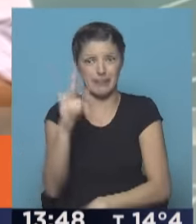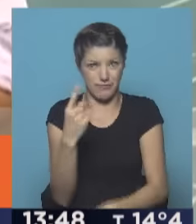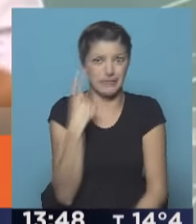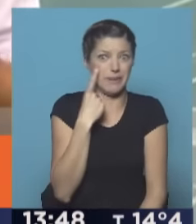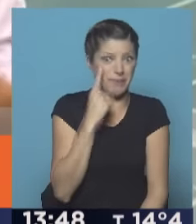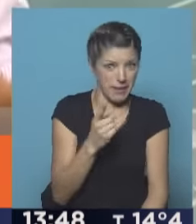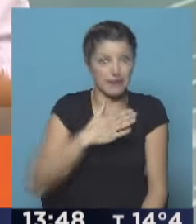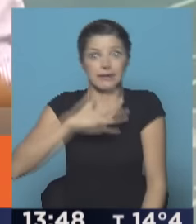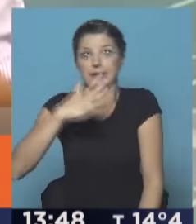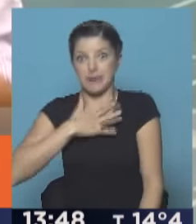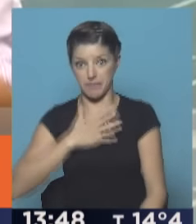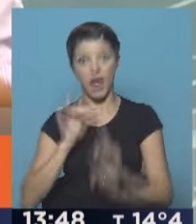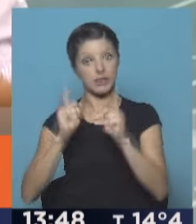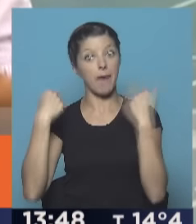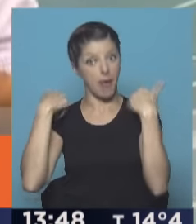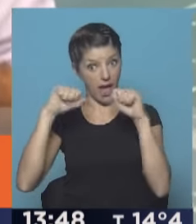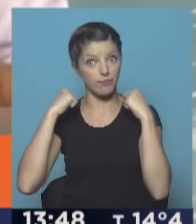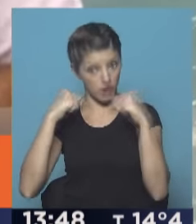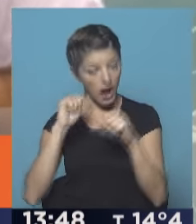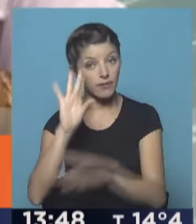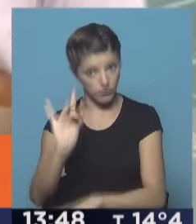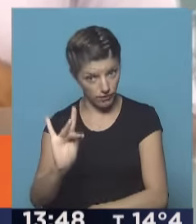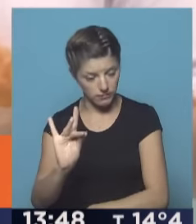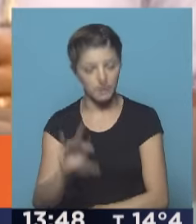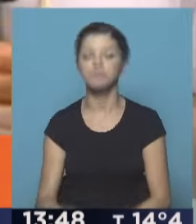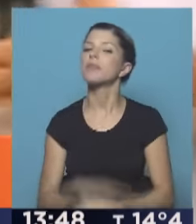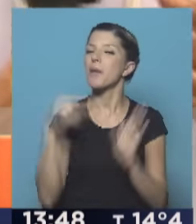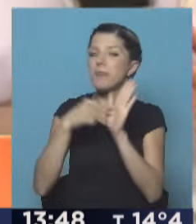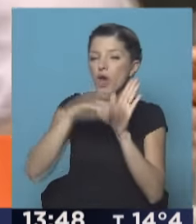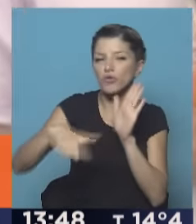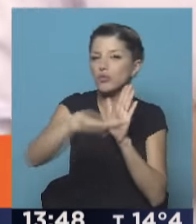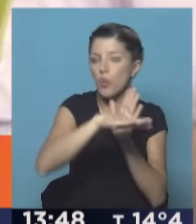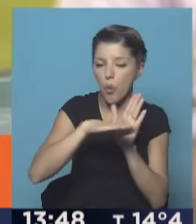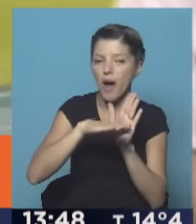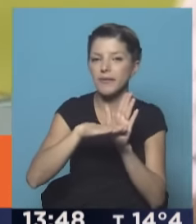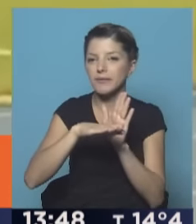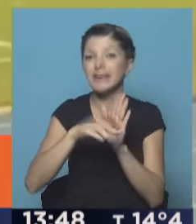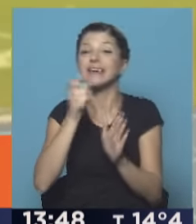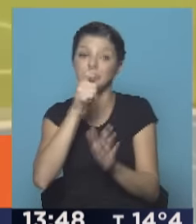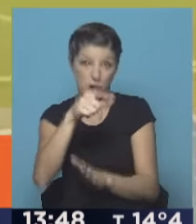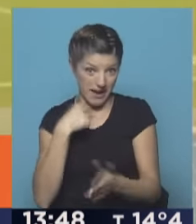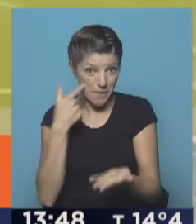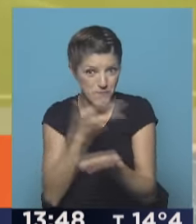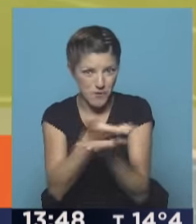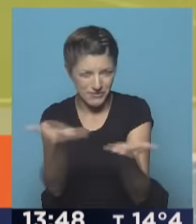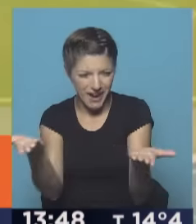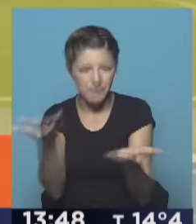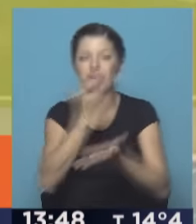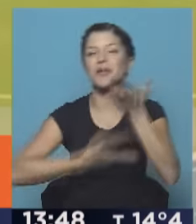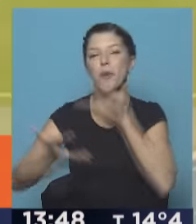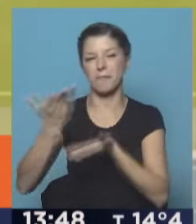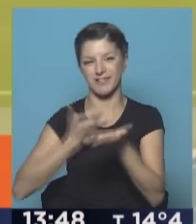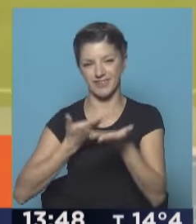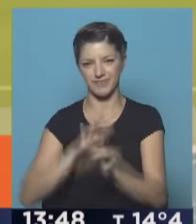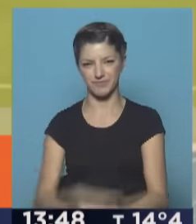respirar, difícil de entrenar también para los jugadores, pero Houston tiene una ciudad paralela que, ¿te parece? La podemos compartir y la podemos